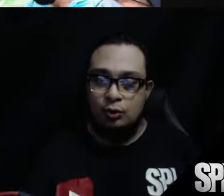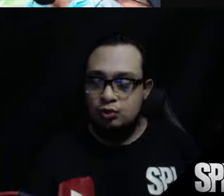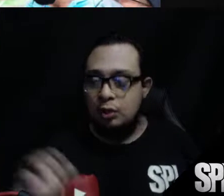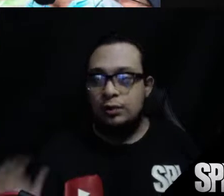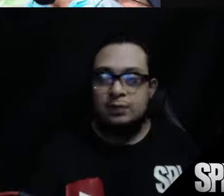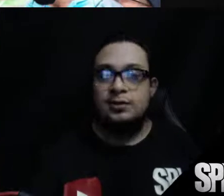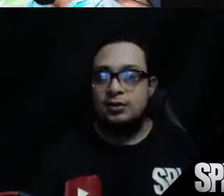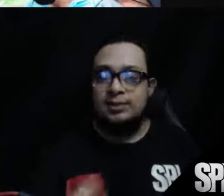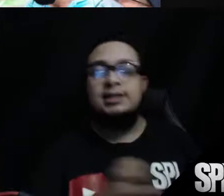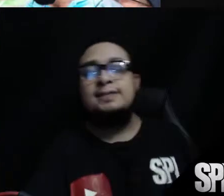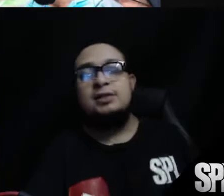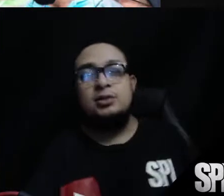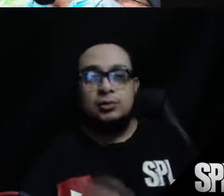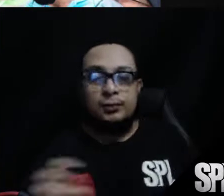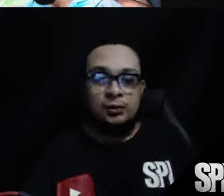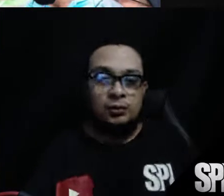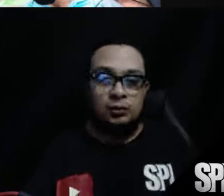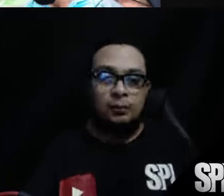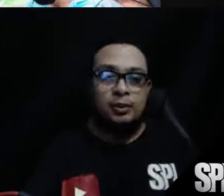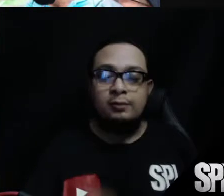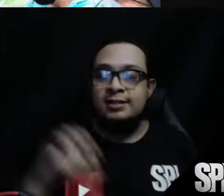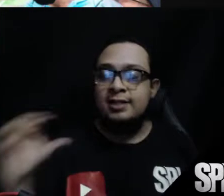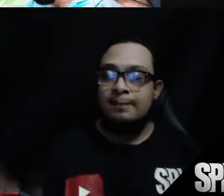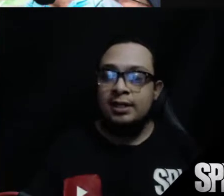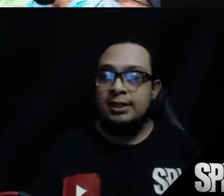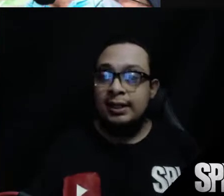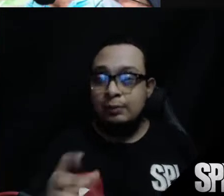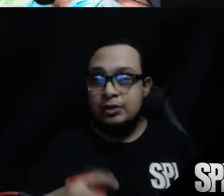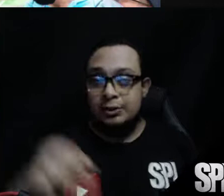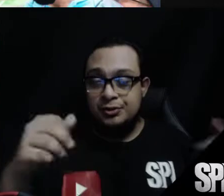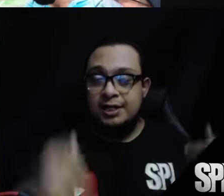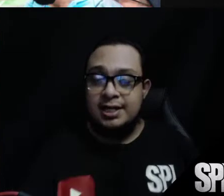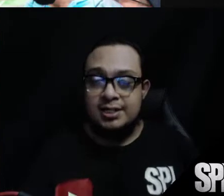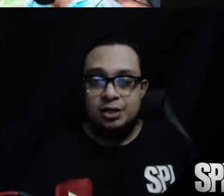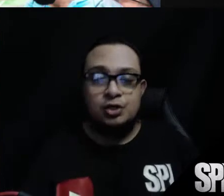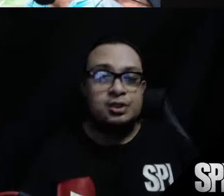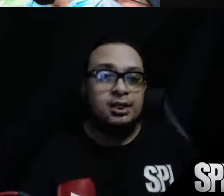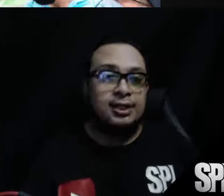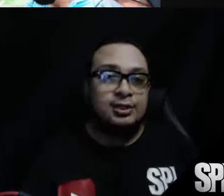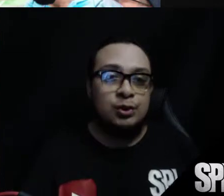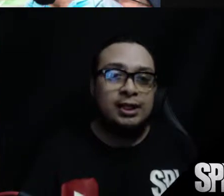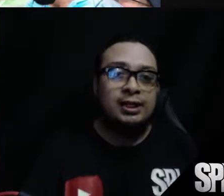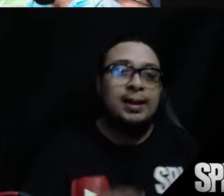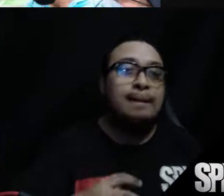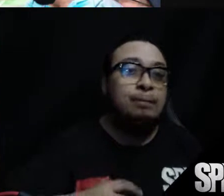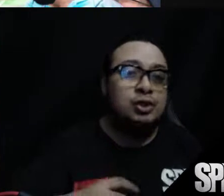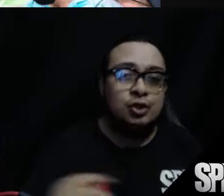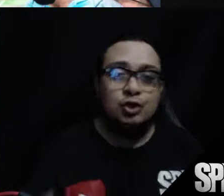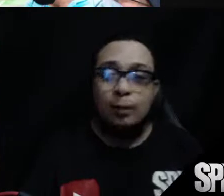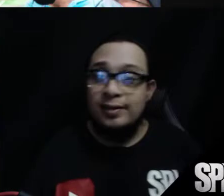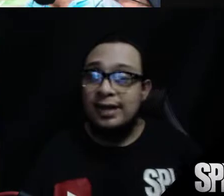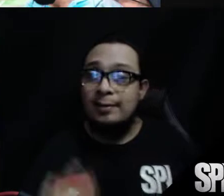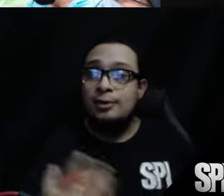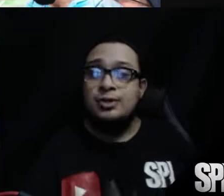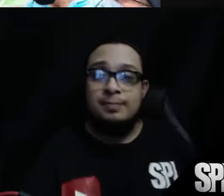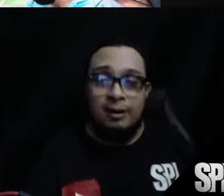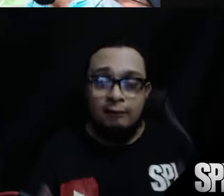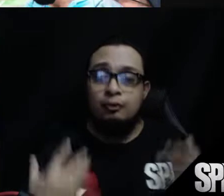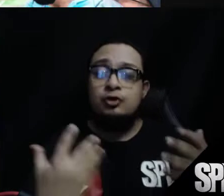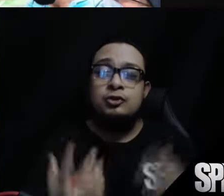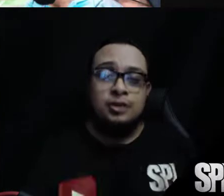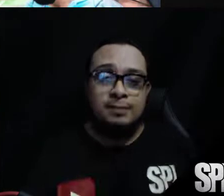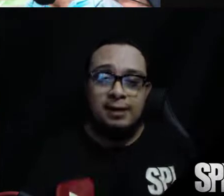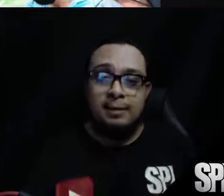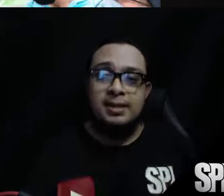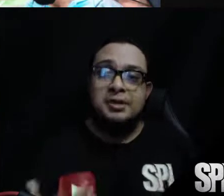platicábamos, incluso algunas personas a través de nuestro grupo de WhatsApp, que por cierto está en la descripción si te quieres unir, pues nos comentaban, nos